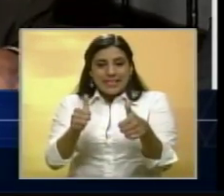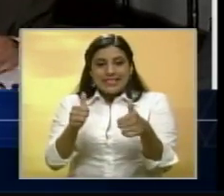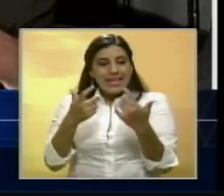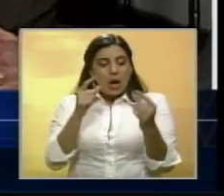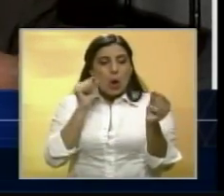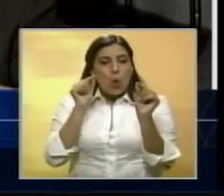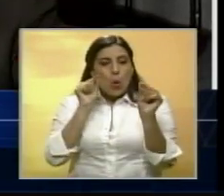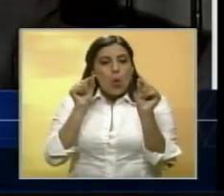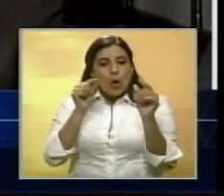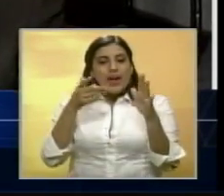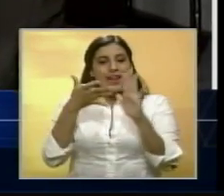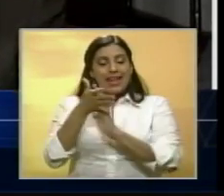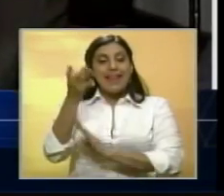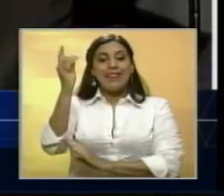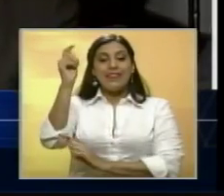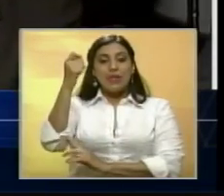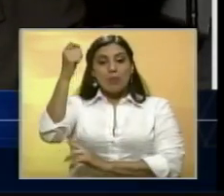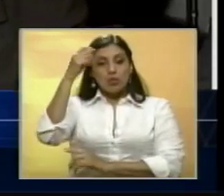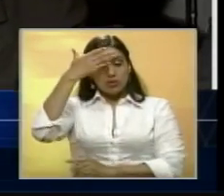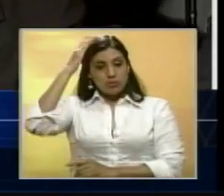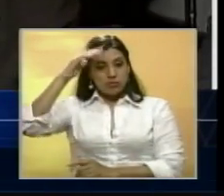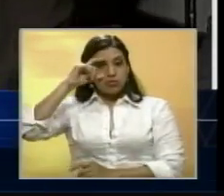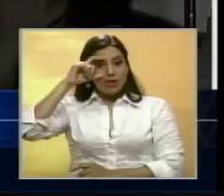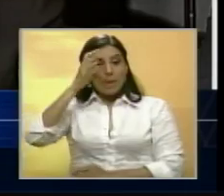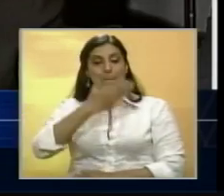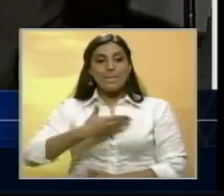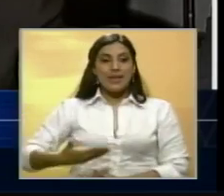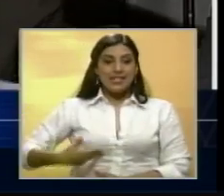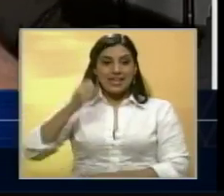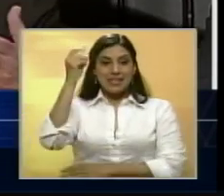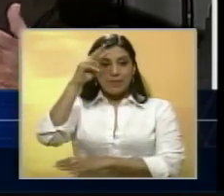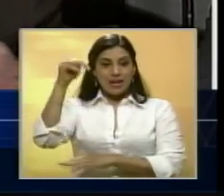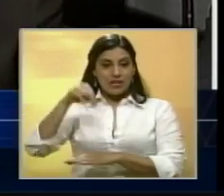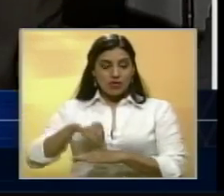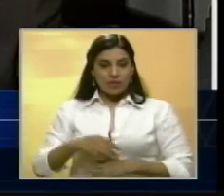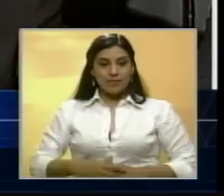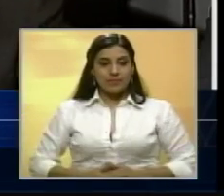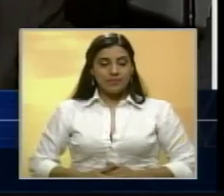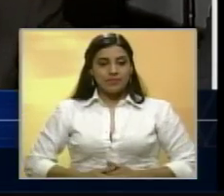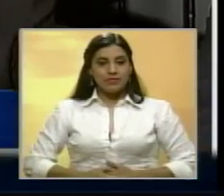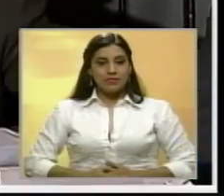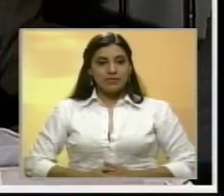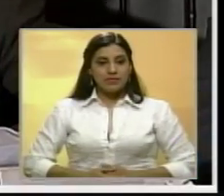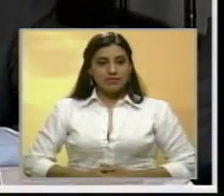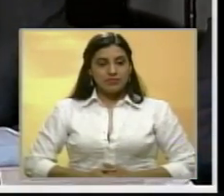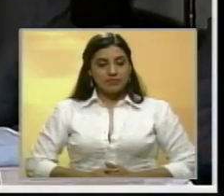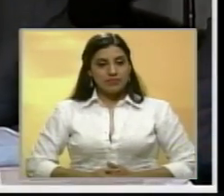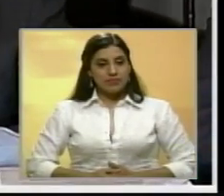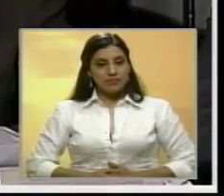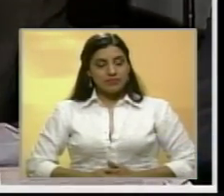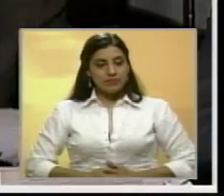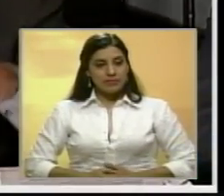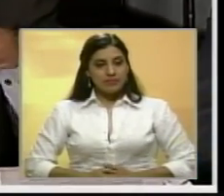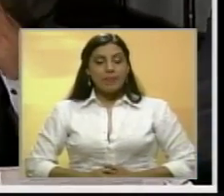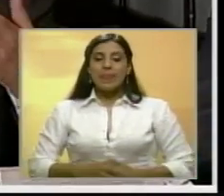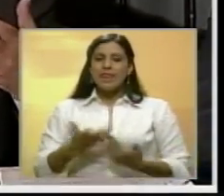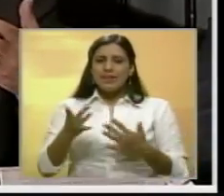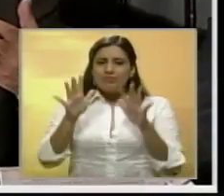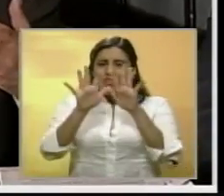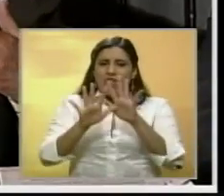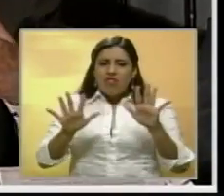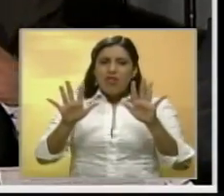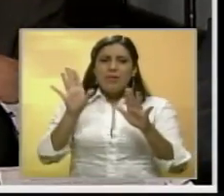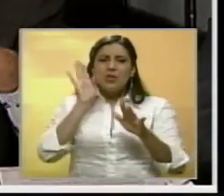las declaraciones del diputado Henry Ramos Ayub, presidente de la Asamblea Nacional. Escuchemos. Una especie